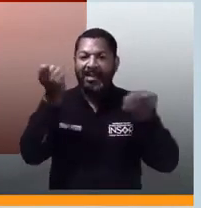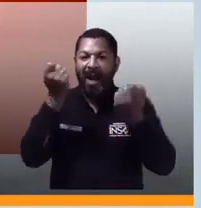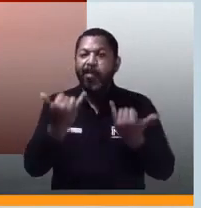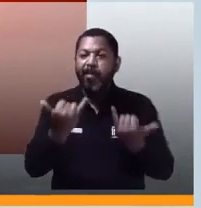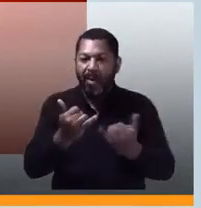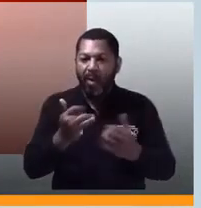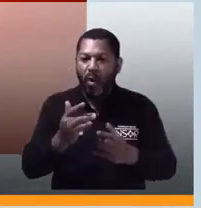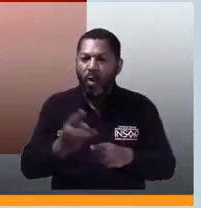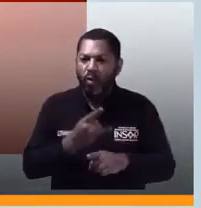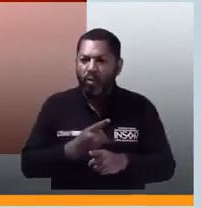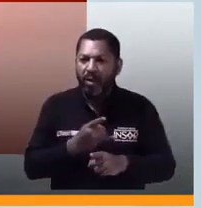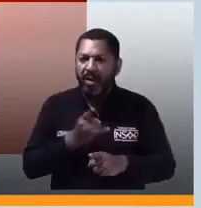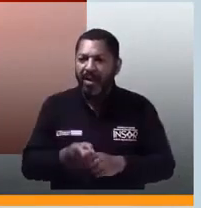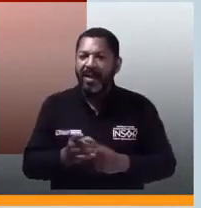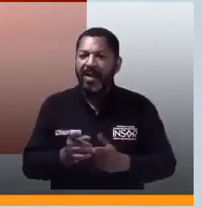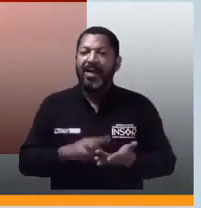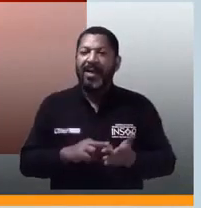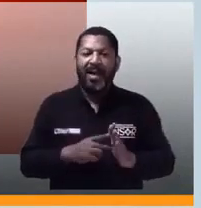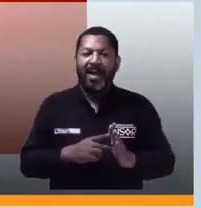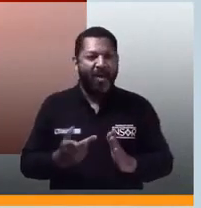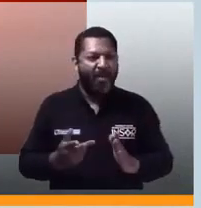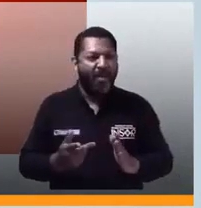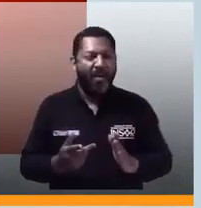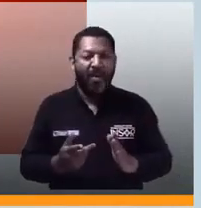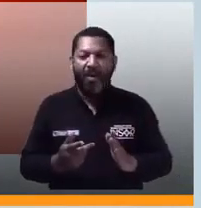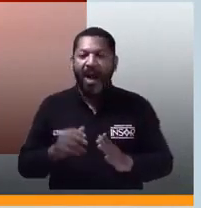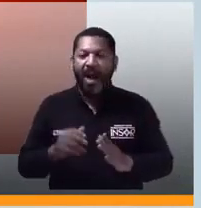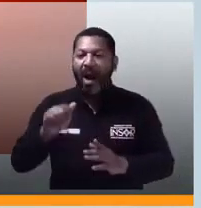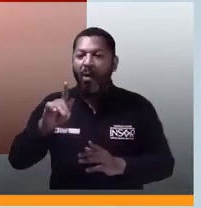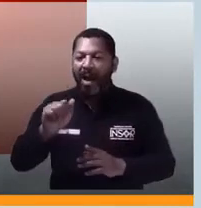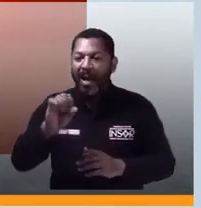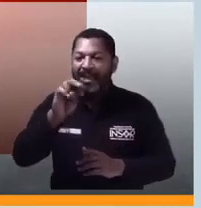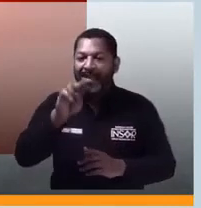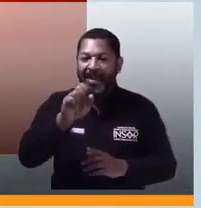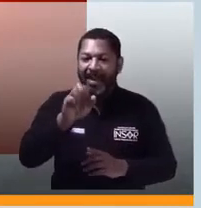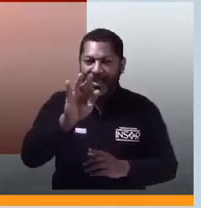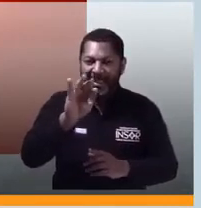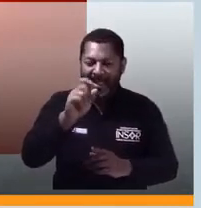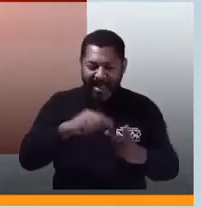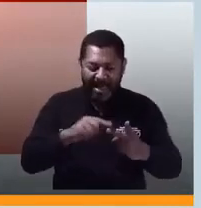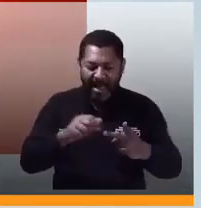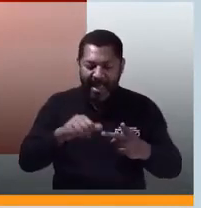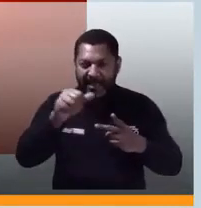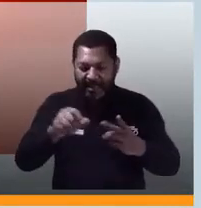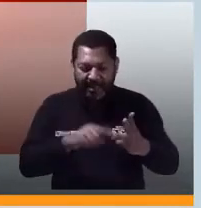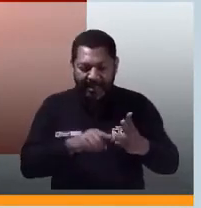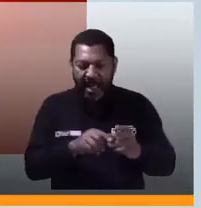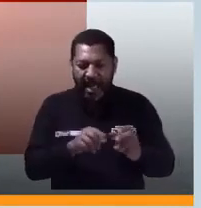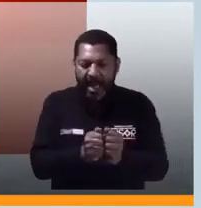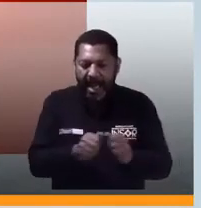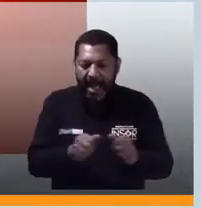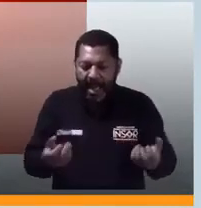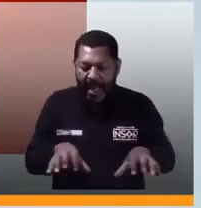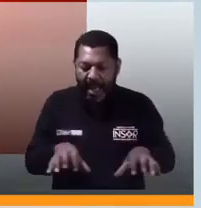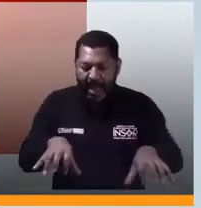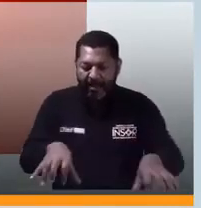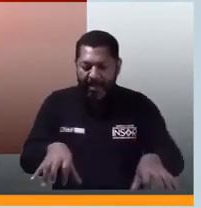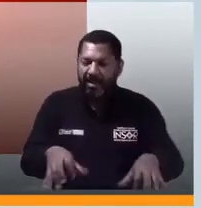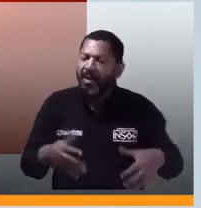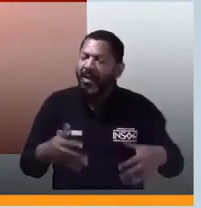y se habla de aula invertida, de aula extendida, de aulas gemelas, y uno de los talleres